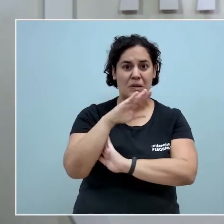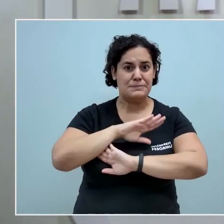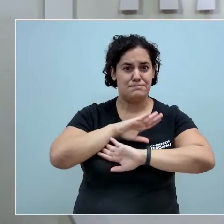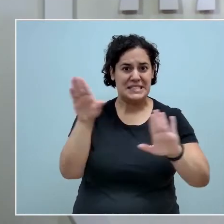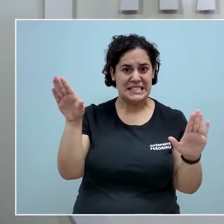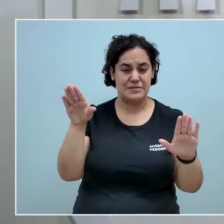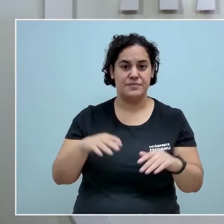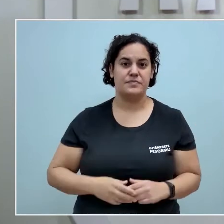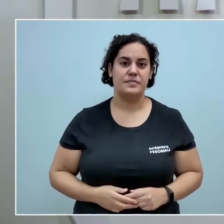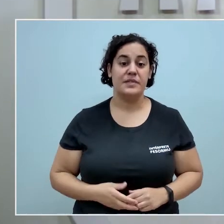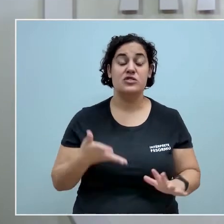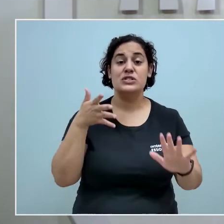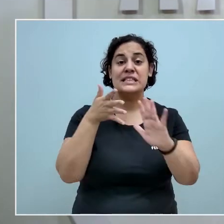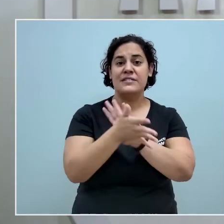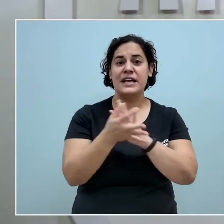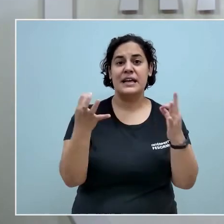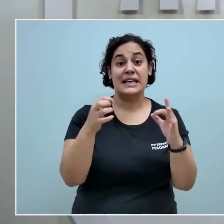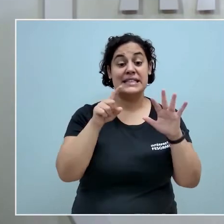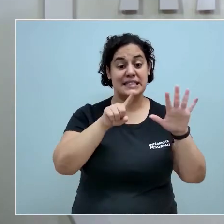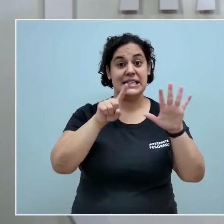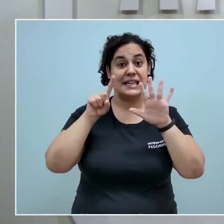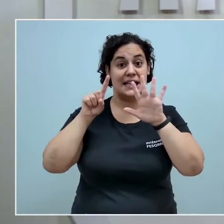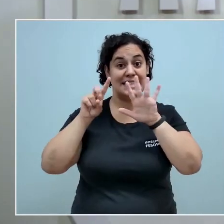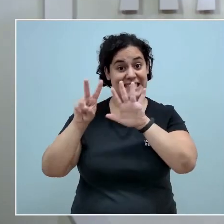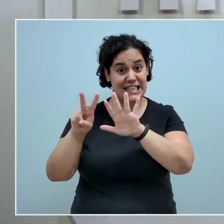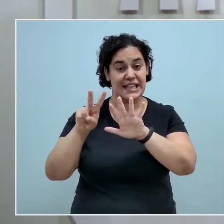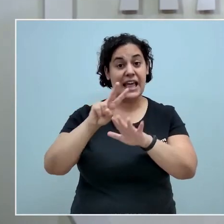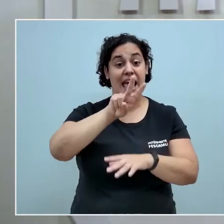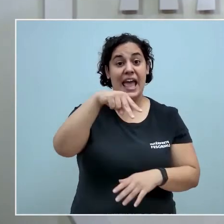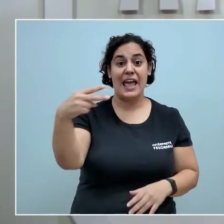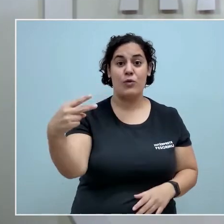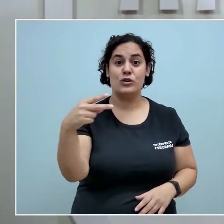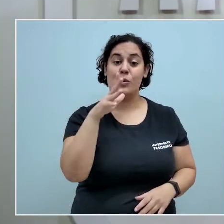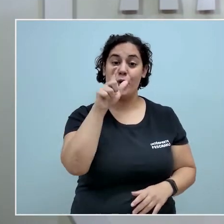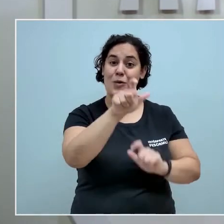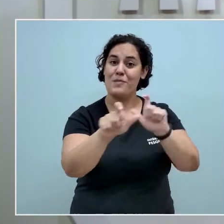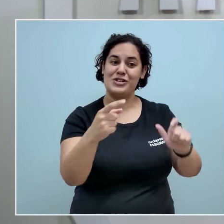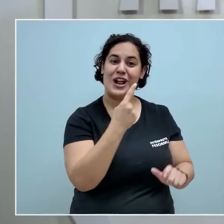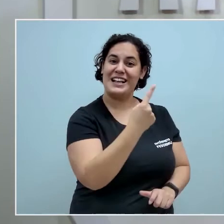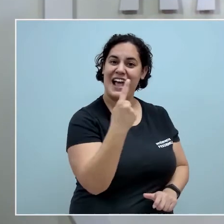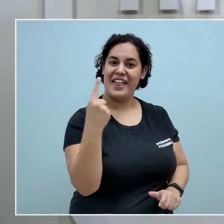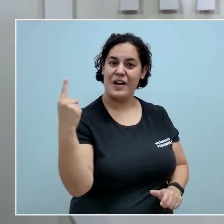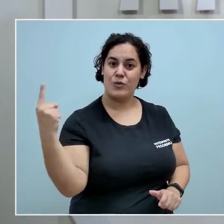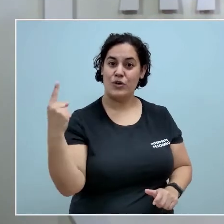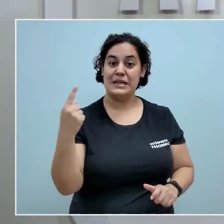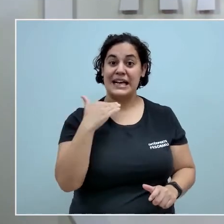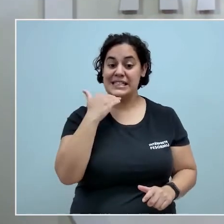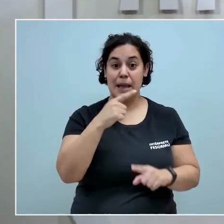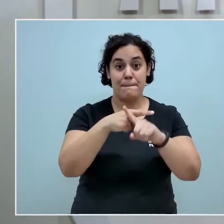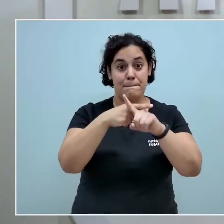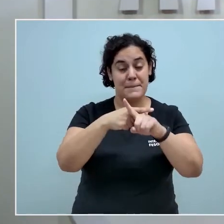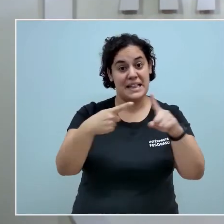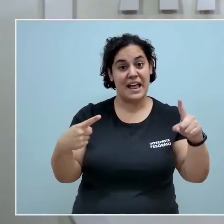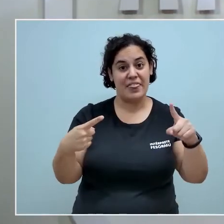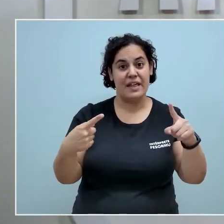98 millones de euros equivalen a 67 euros por habitante en la región, casi la mitad de la media nacional, que